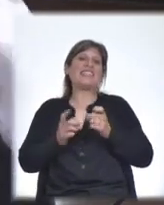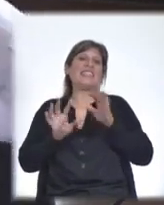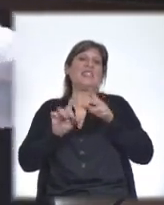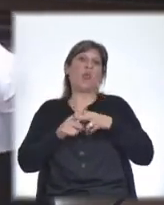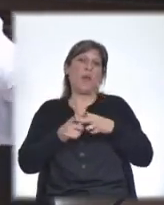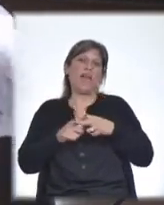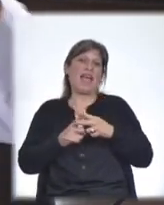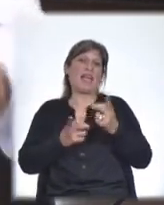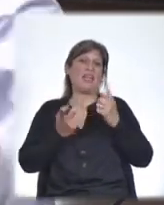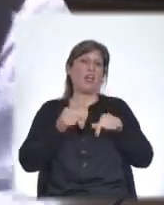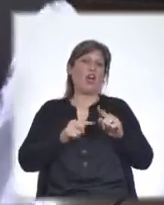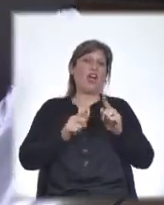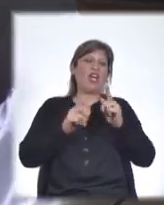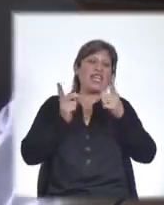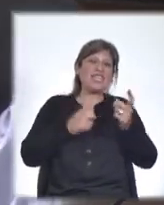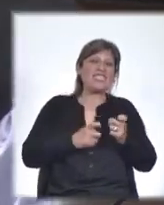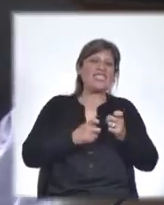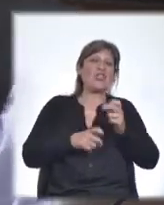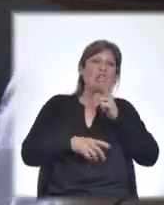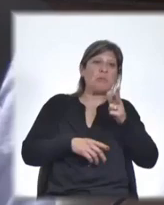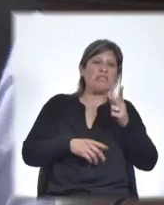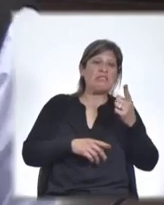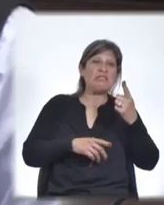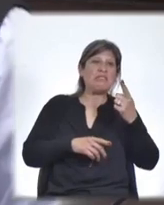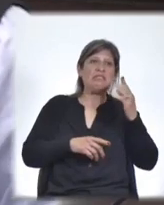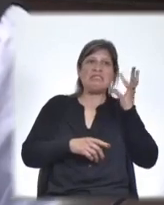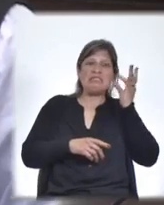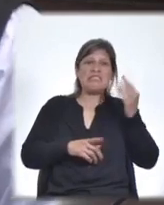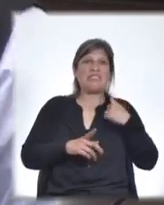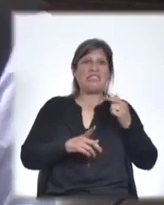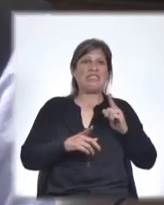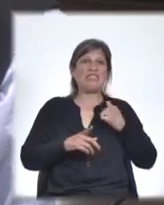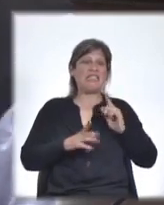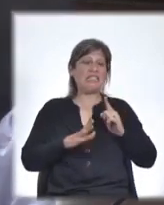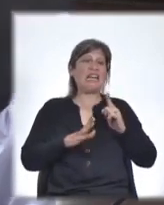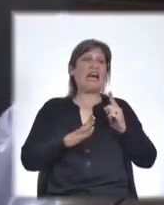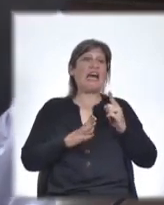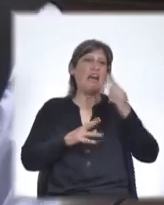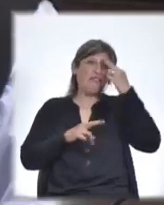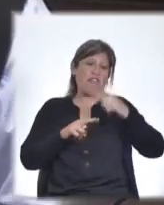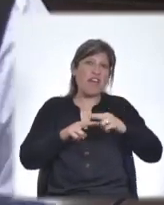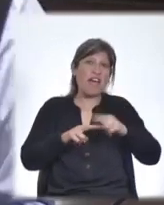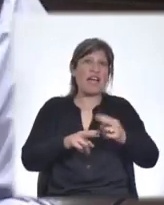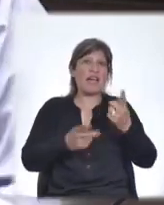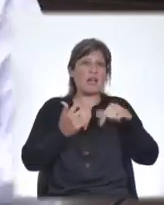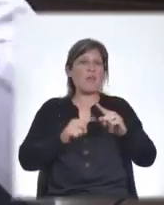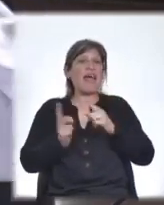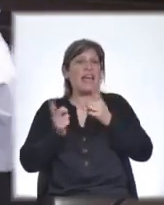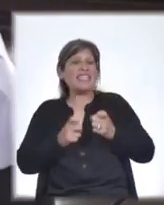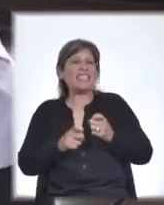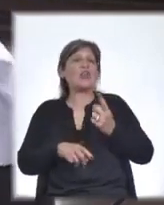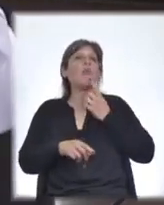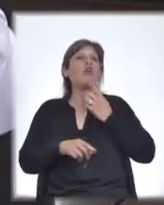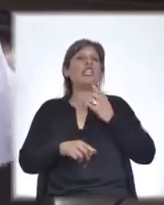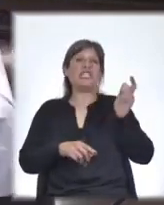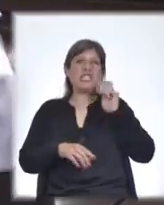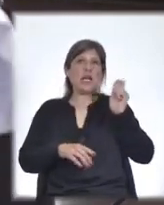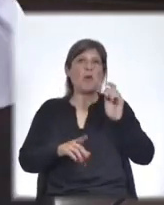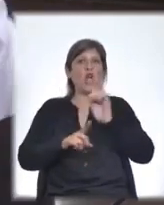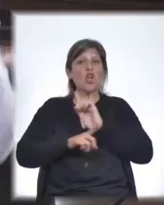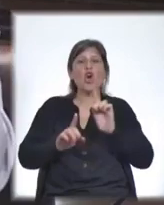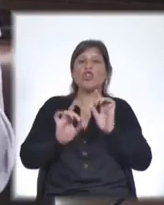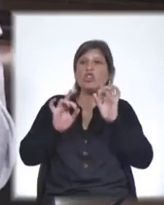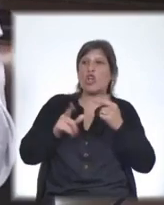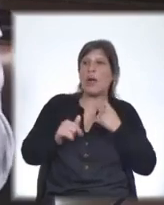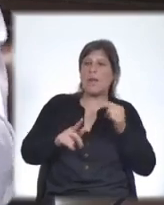si necesito que mis hijas se atiendan porque tienen un quebranto de salud, necesito que haya políticas públicas, no sobre la lógica del